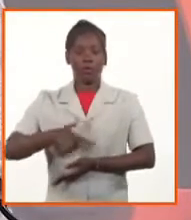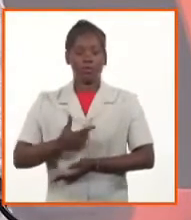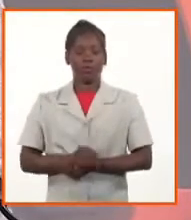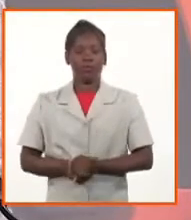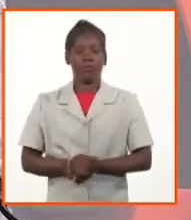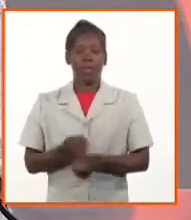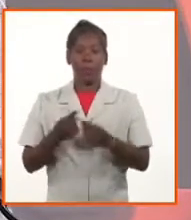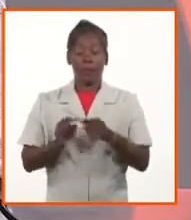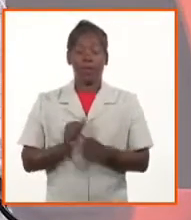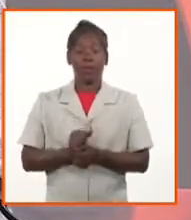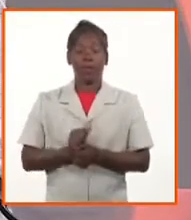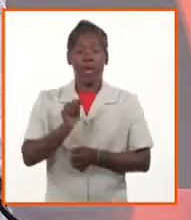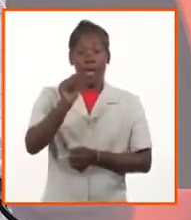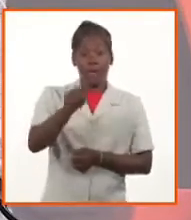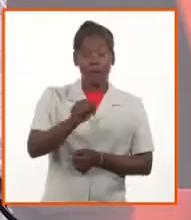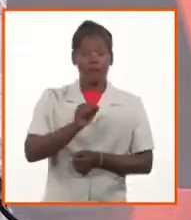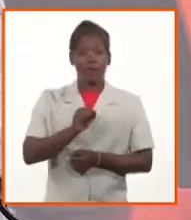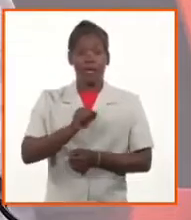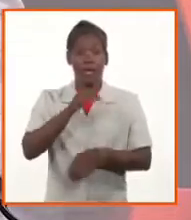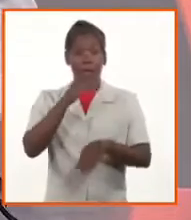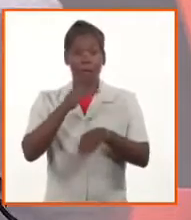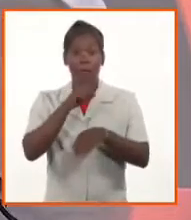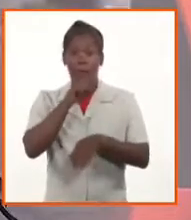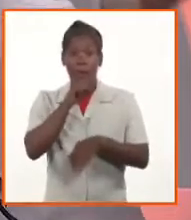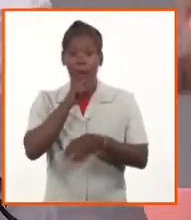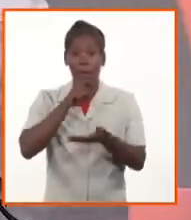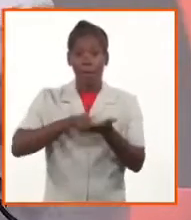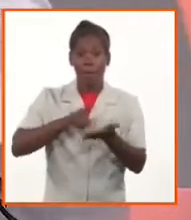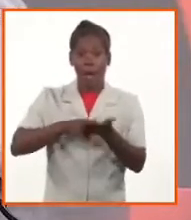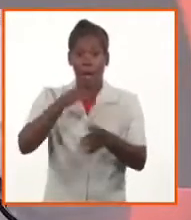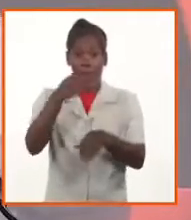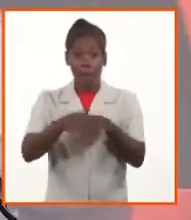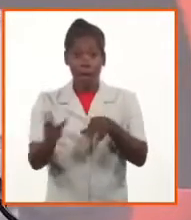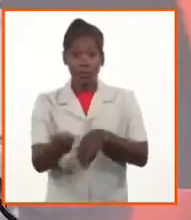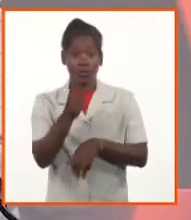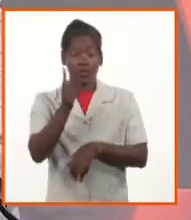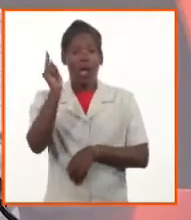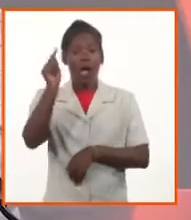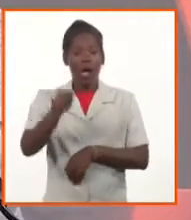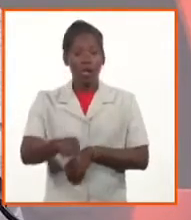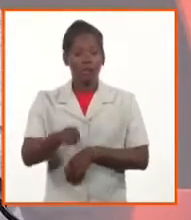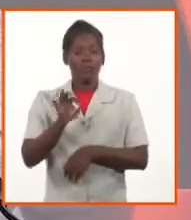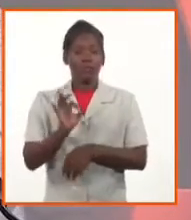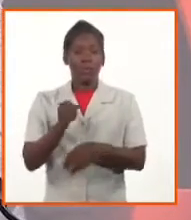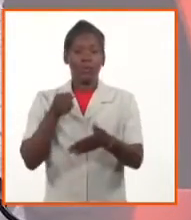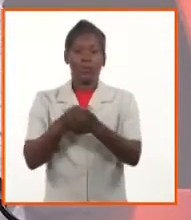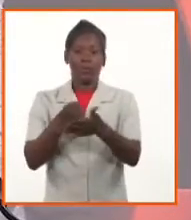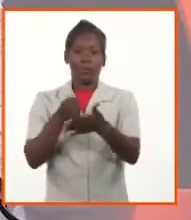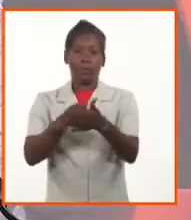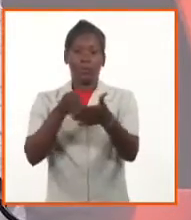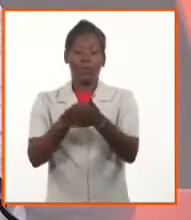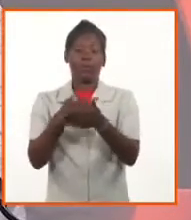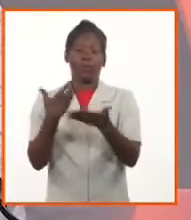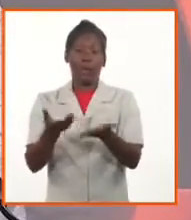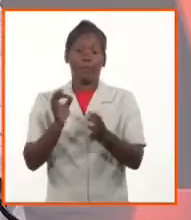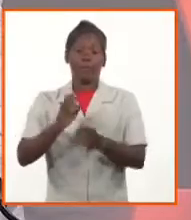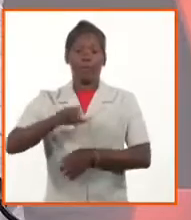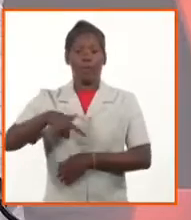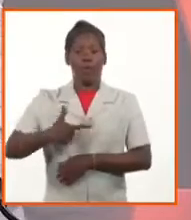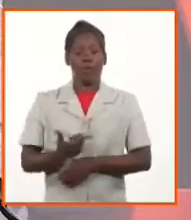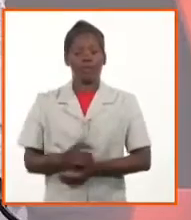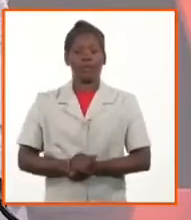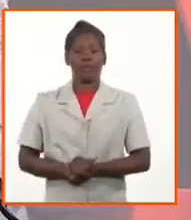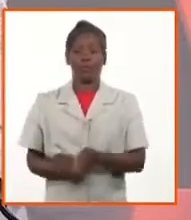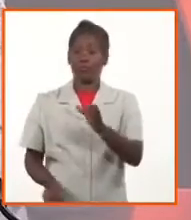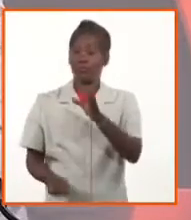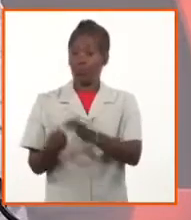que defendieron que la organización, aquella que nacía de esta unión de las que existían, se llamara Hermanos Saiz.